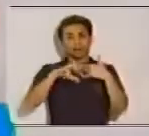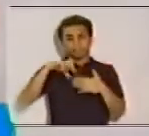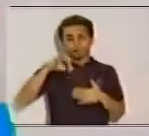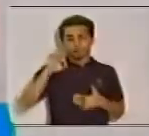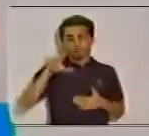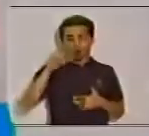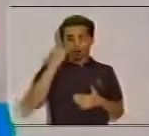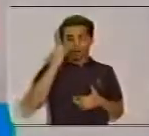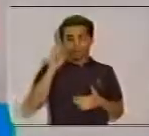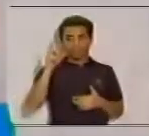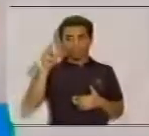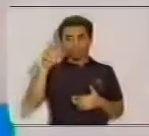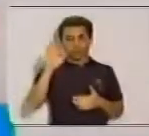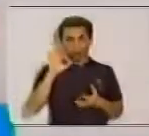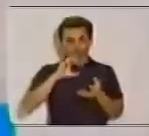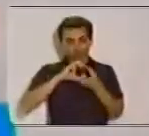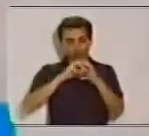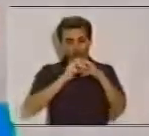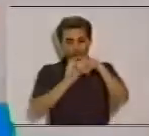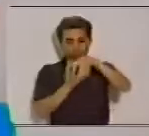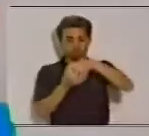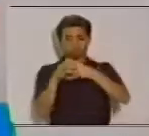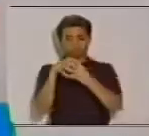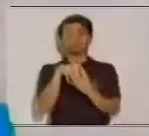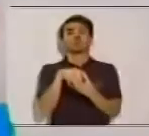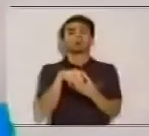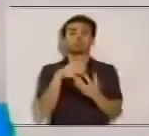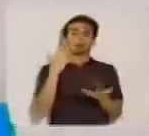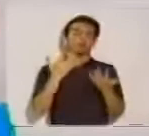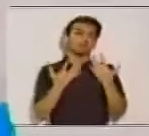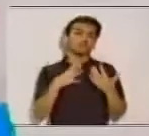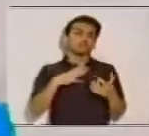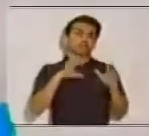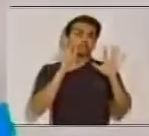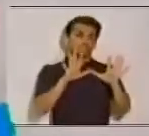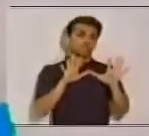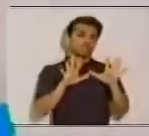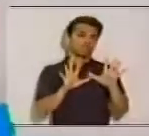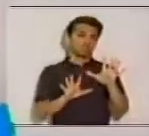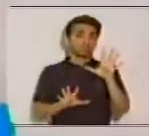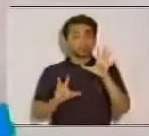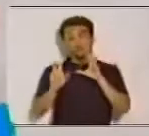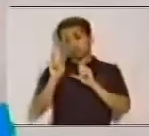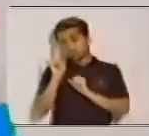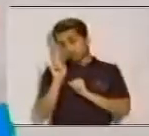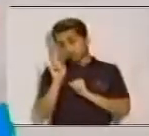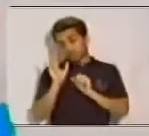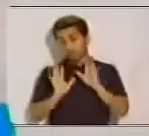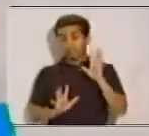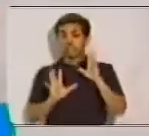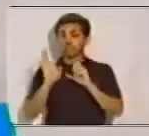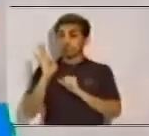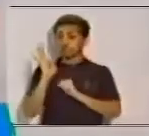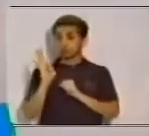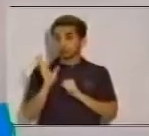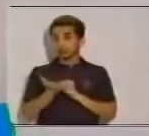cuántas caras tenemos. ¿Tendrá 10? ¿Tendrá 12? ¿14?